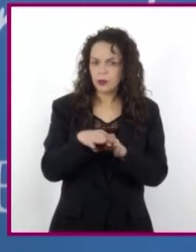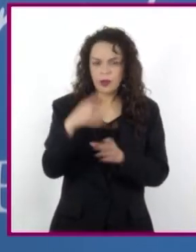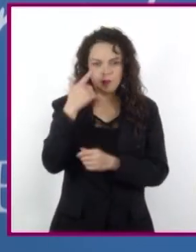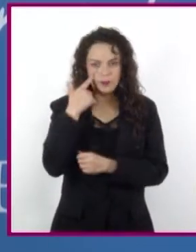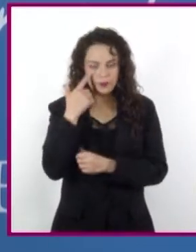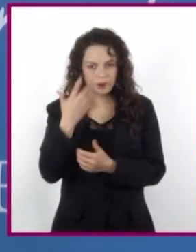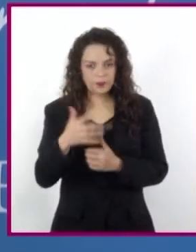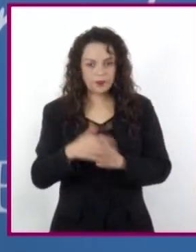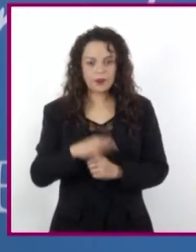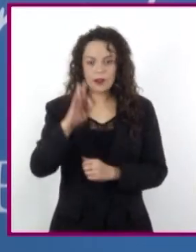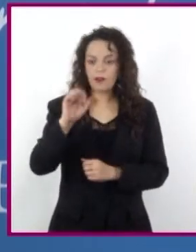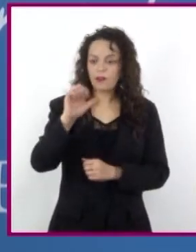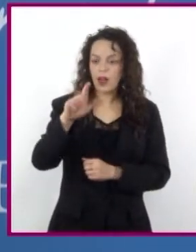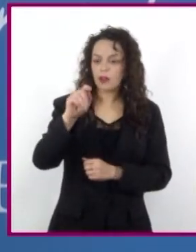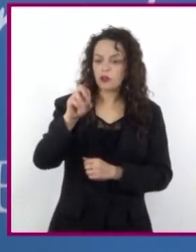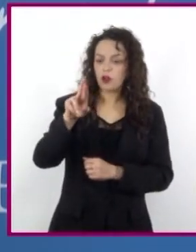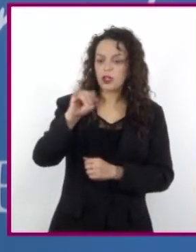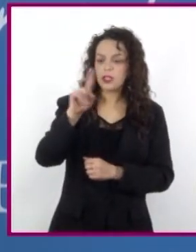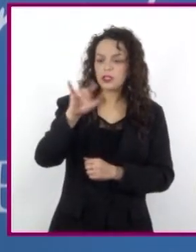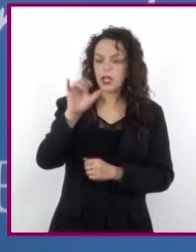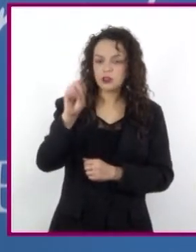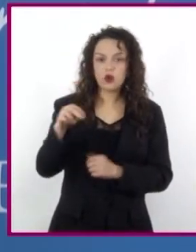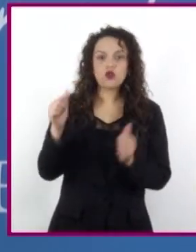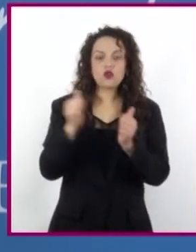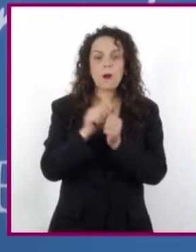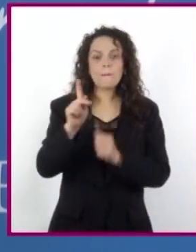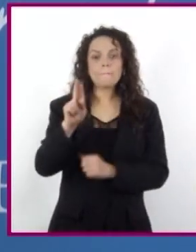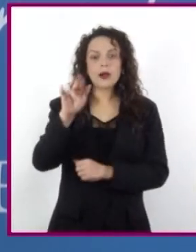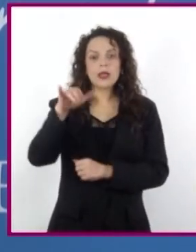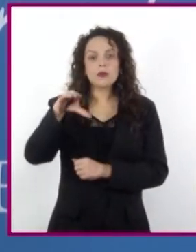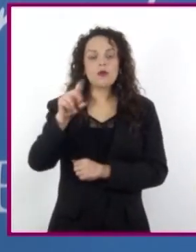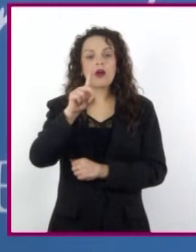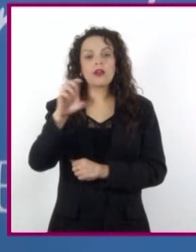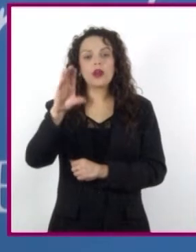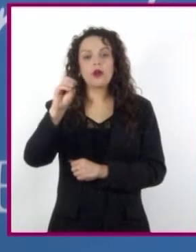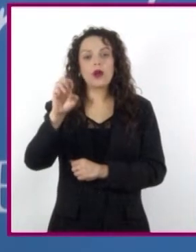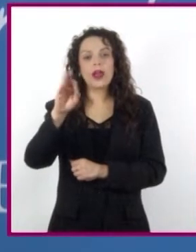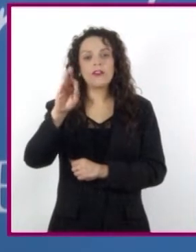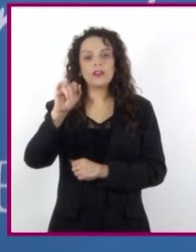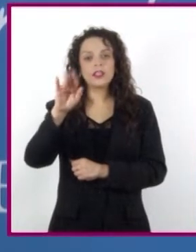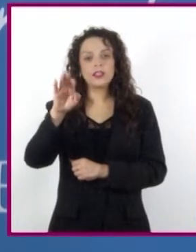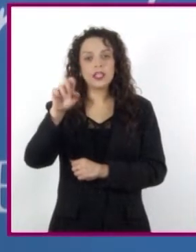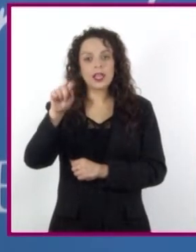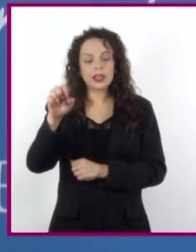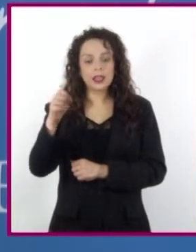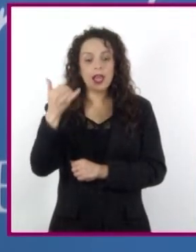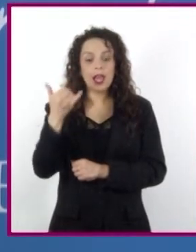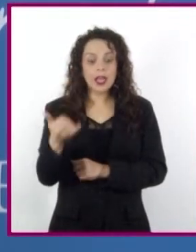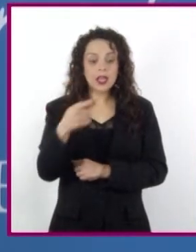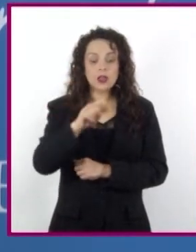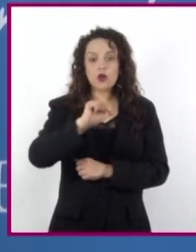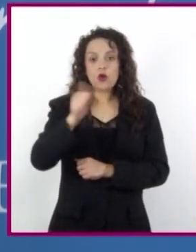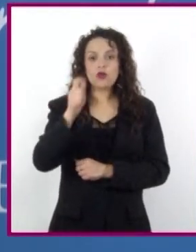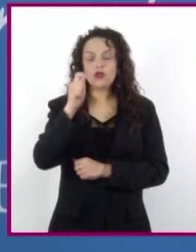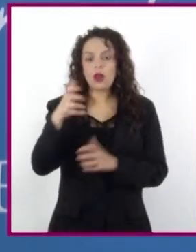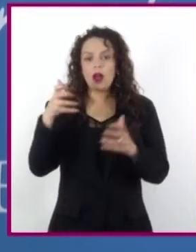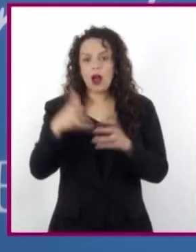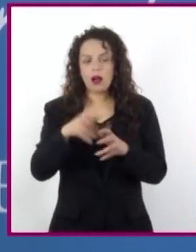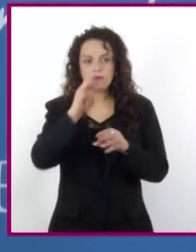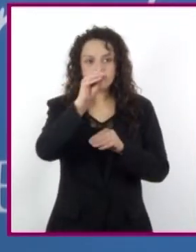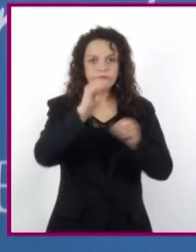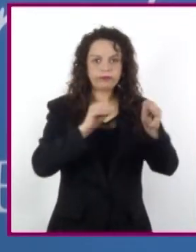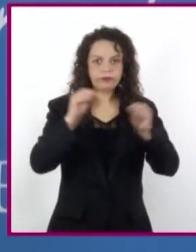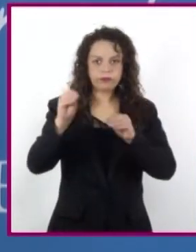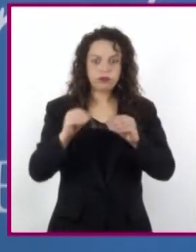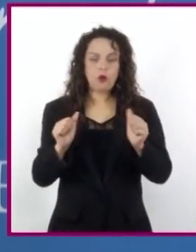hacer la factorización en primos de los coeficientes, y para las literales lo único que haremos será descomponer